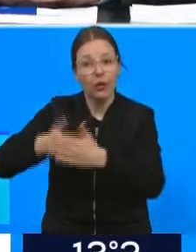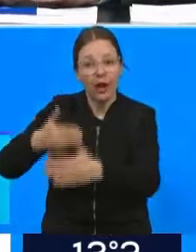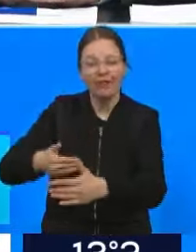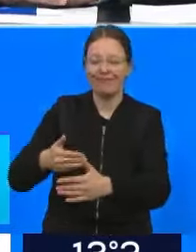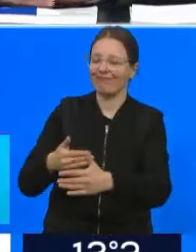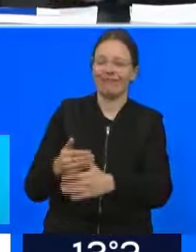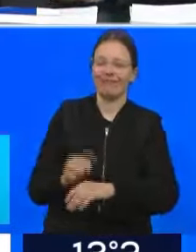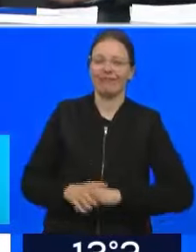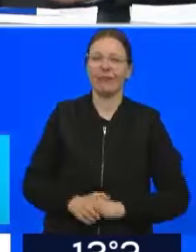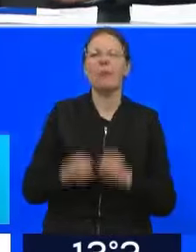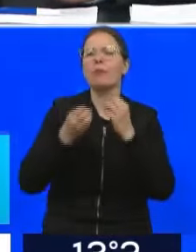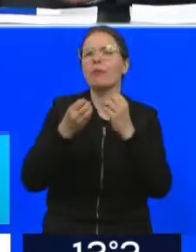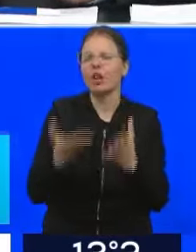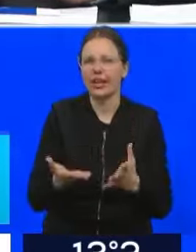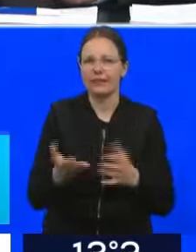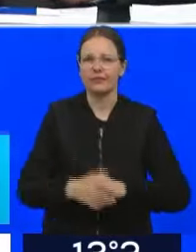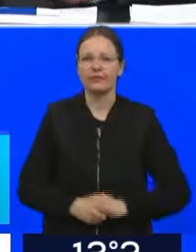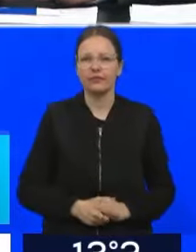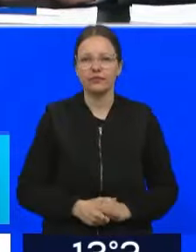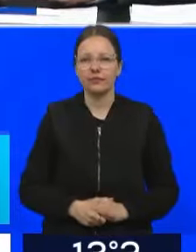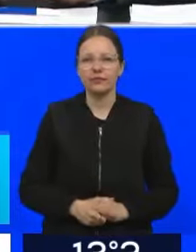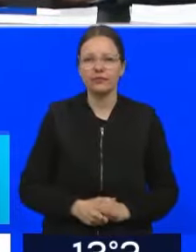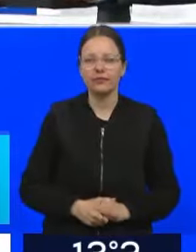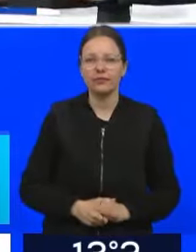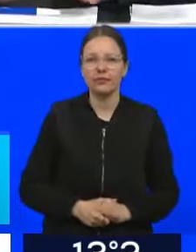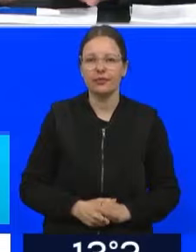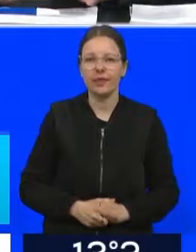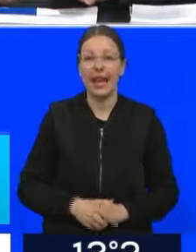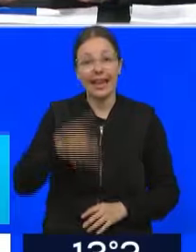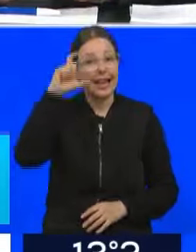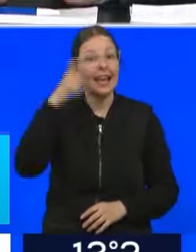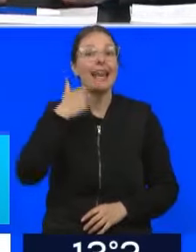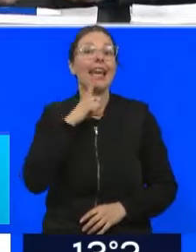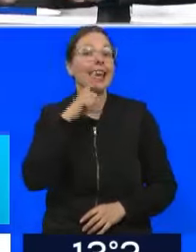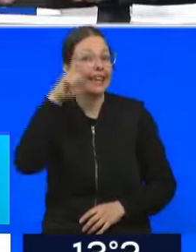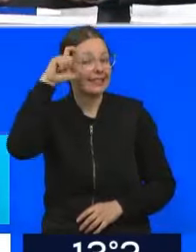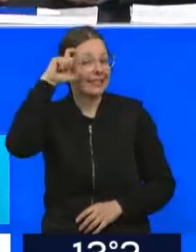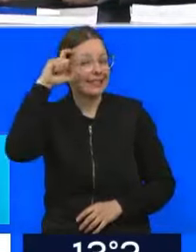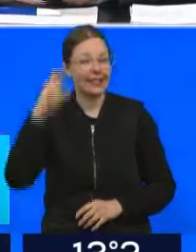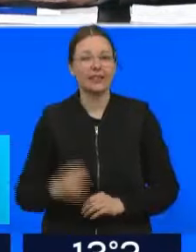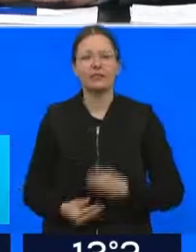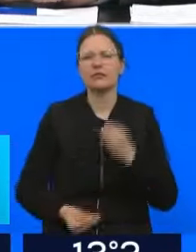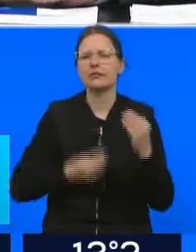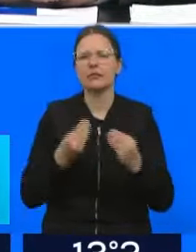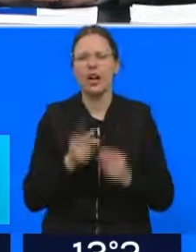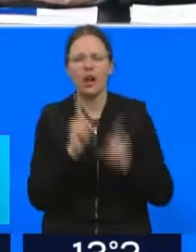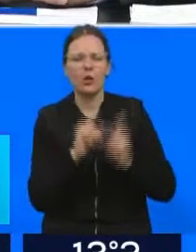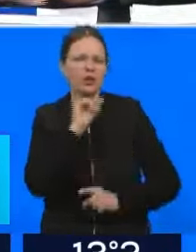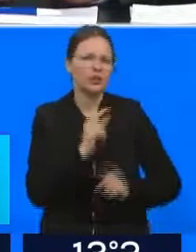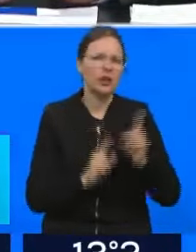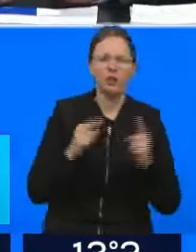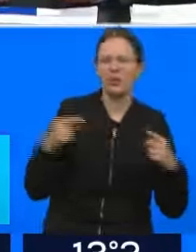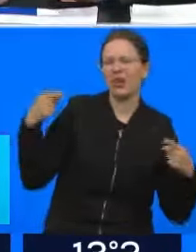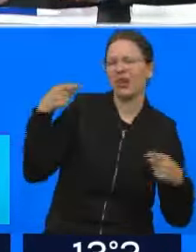General Alvear. Distinta a la situación en el este provincial, donde hay pros y contras y algunas posiciones que son